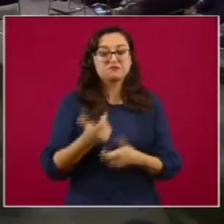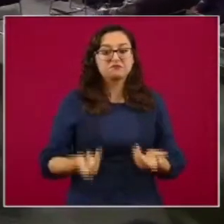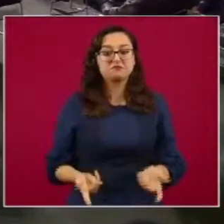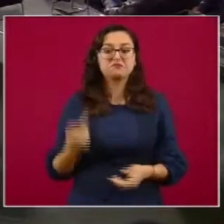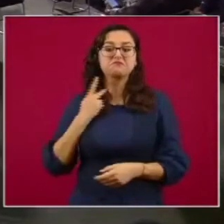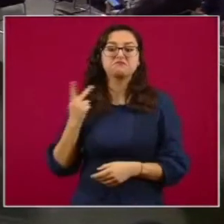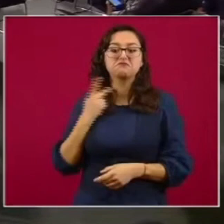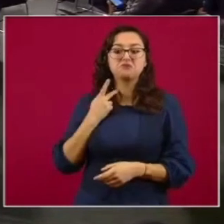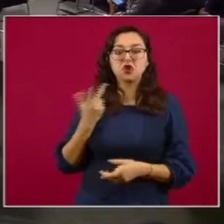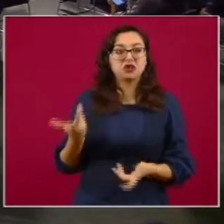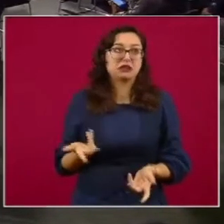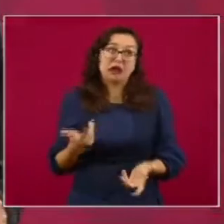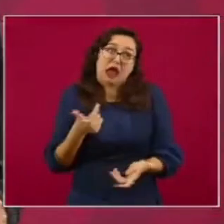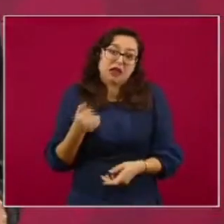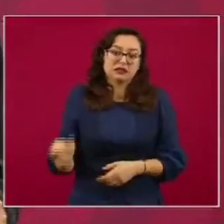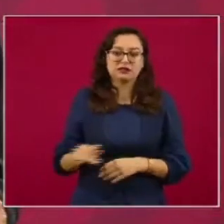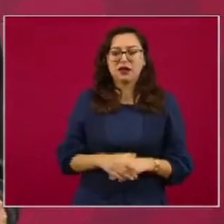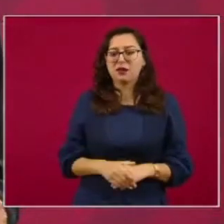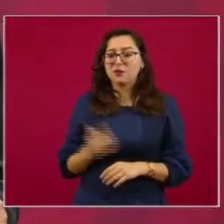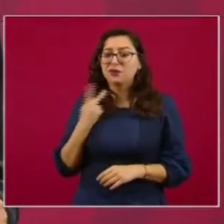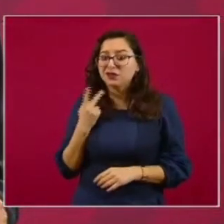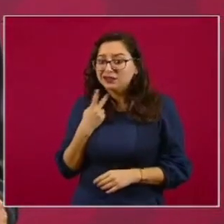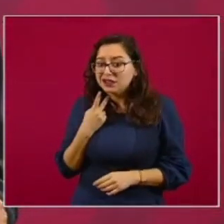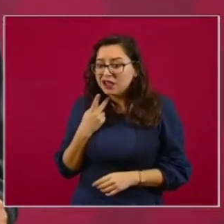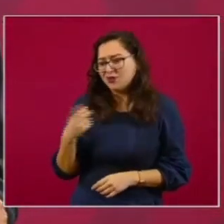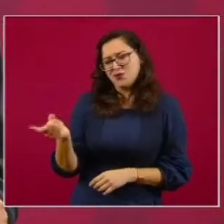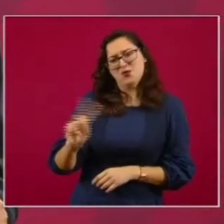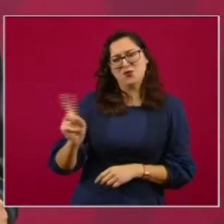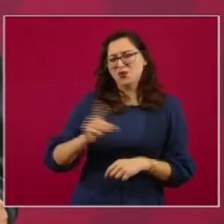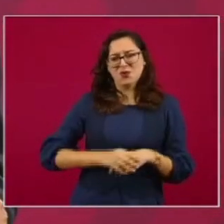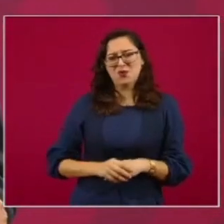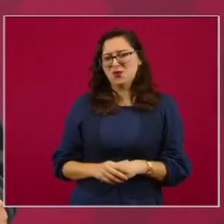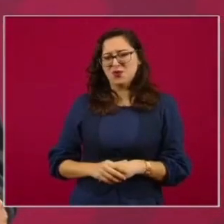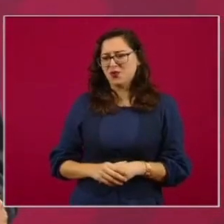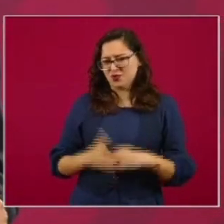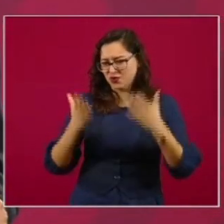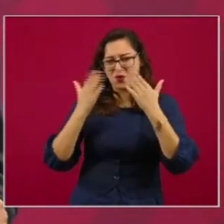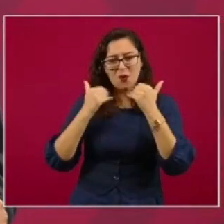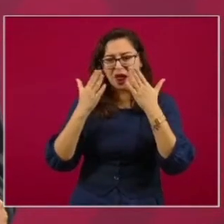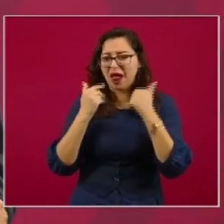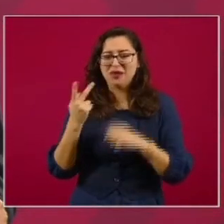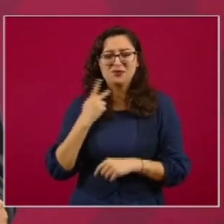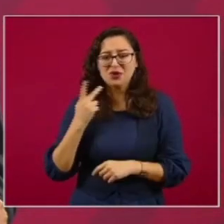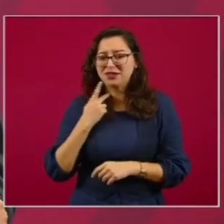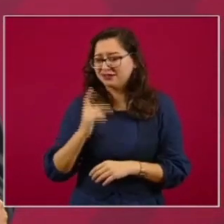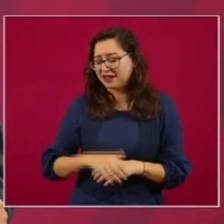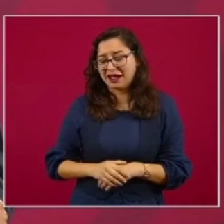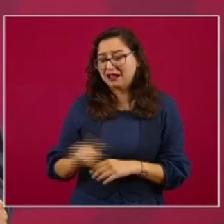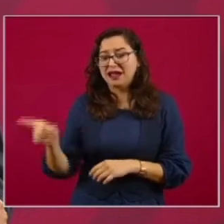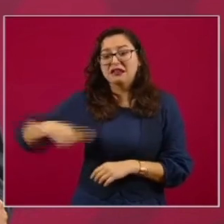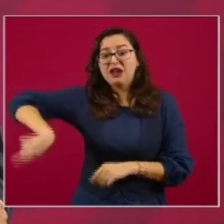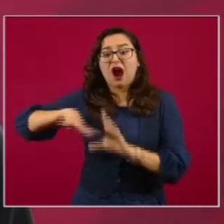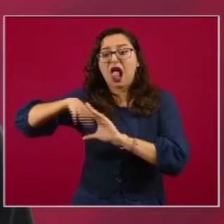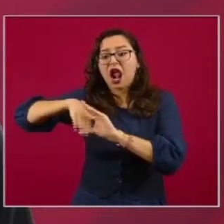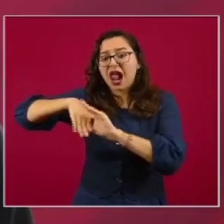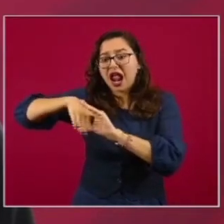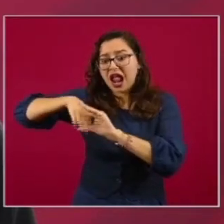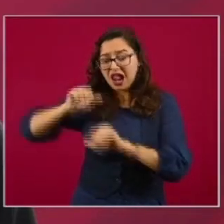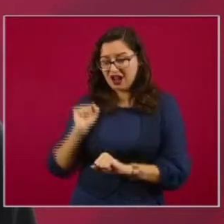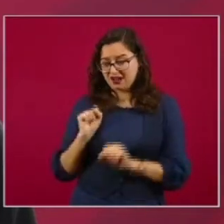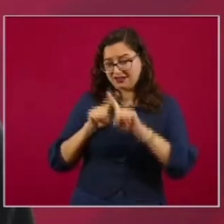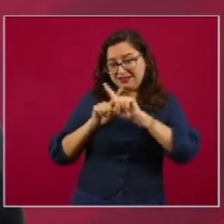es politiquería, no es política. Y por eso no me voy a ocupar